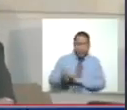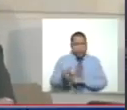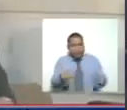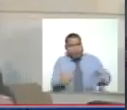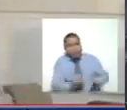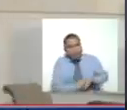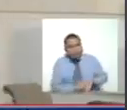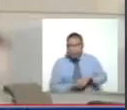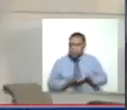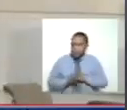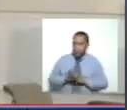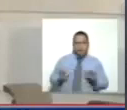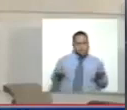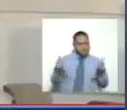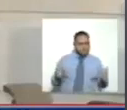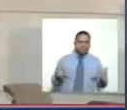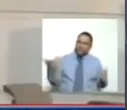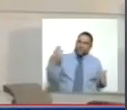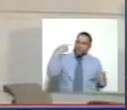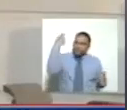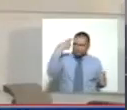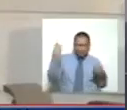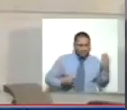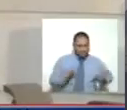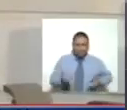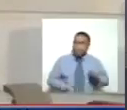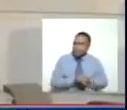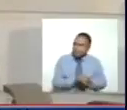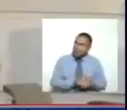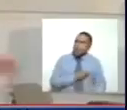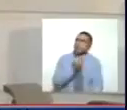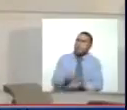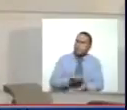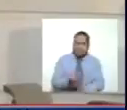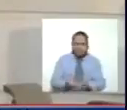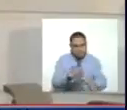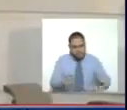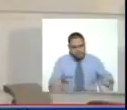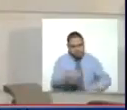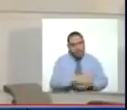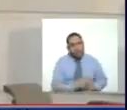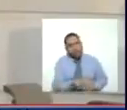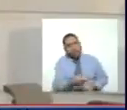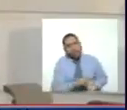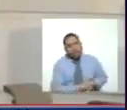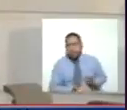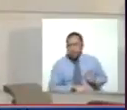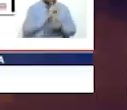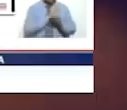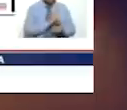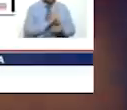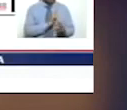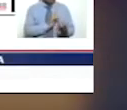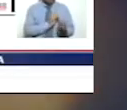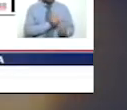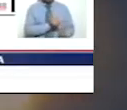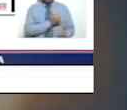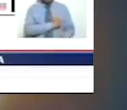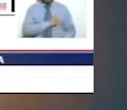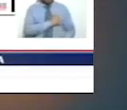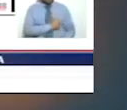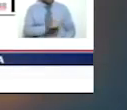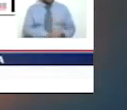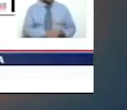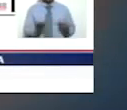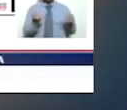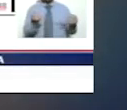ha acatado ese fallo y a los ciudadanos se les sigue cobrando más. ¿Dónde está